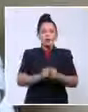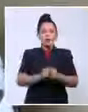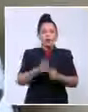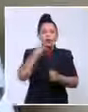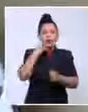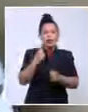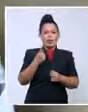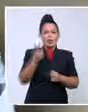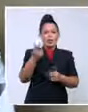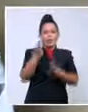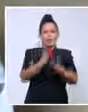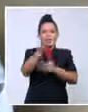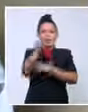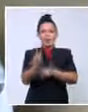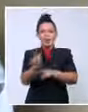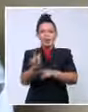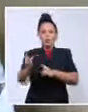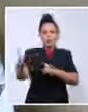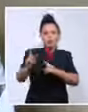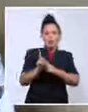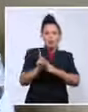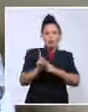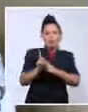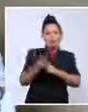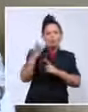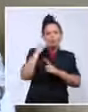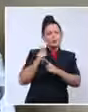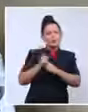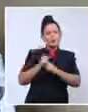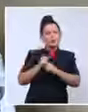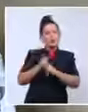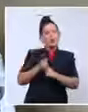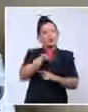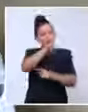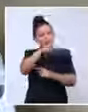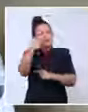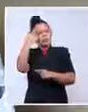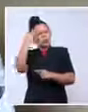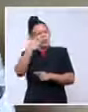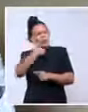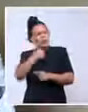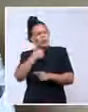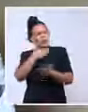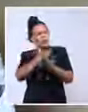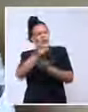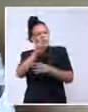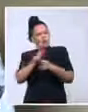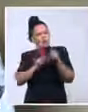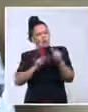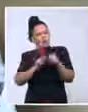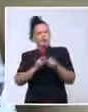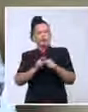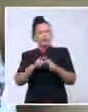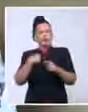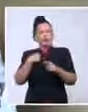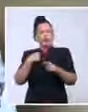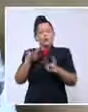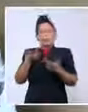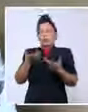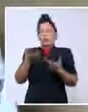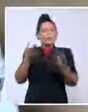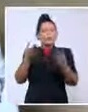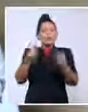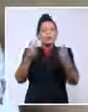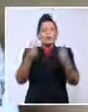exactamente son miles de alumnos que tienen una vida larga dedicada a la educación donde nunca ha dejado de dar clase y entonces